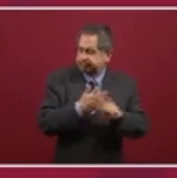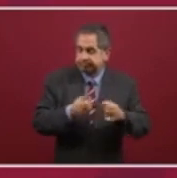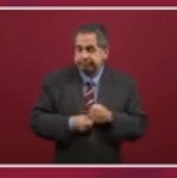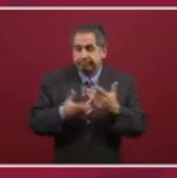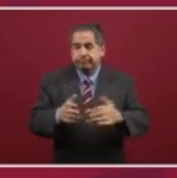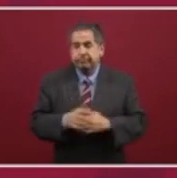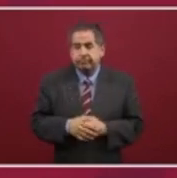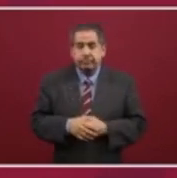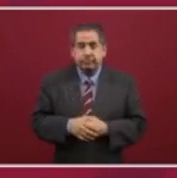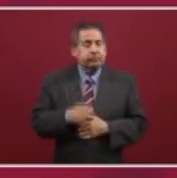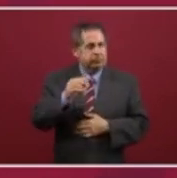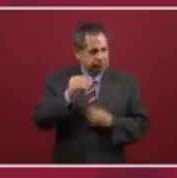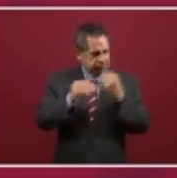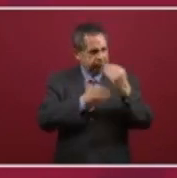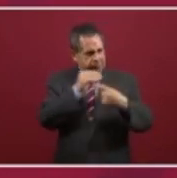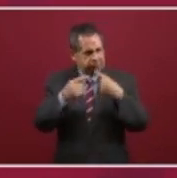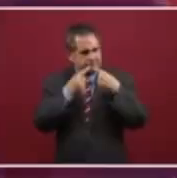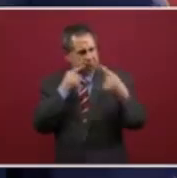Polémica,